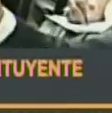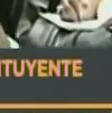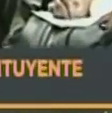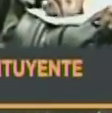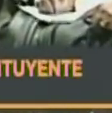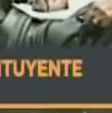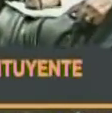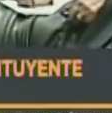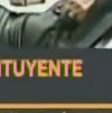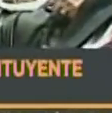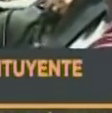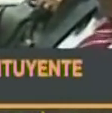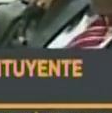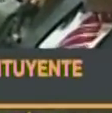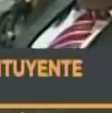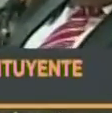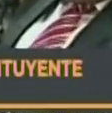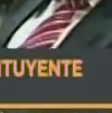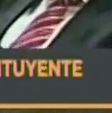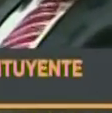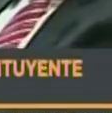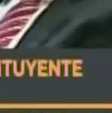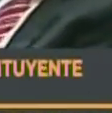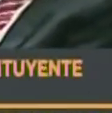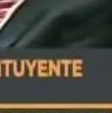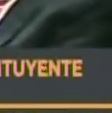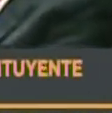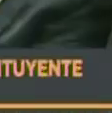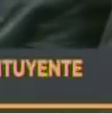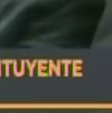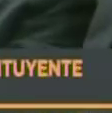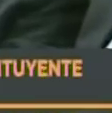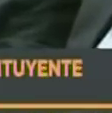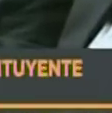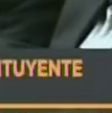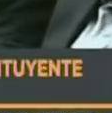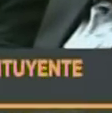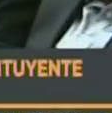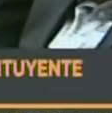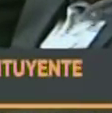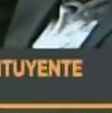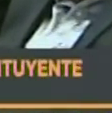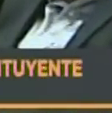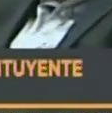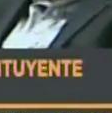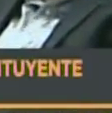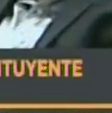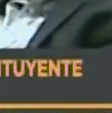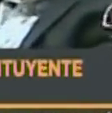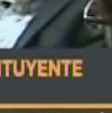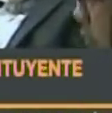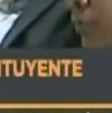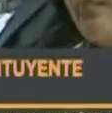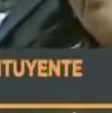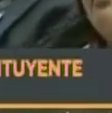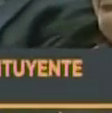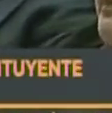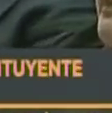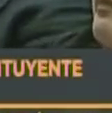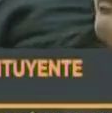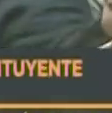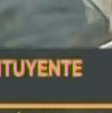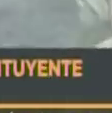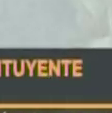Y ahora el jengibre y la cúrcuma, que sí la estamos produciendo, industrializando por vía de proceso sencillo, y